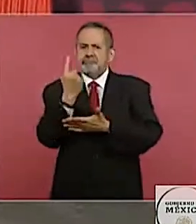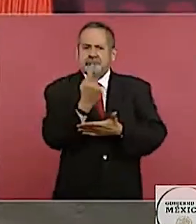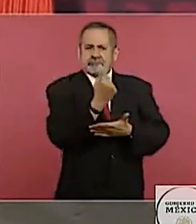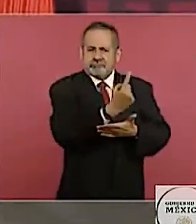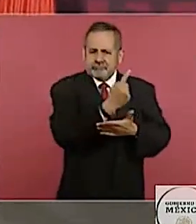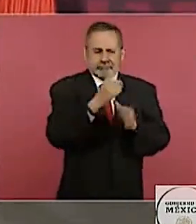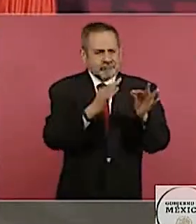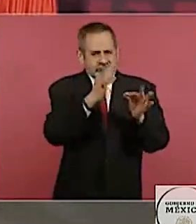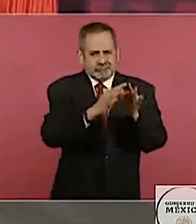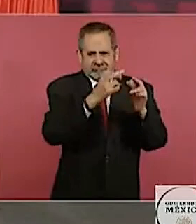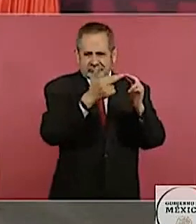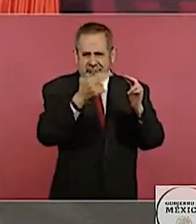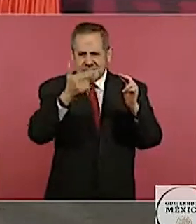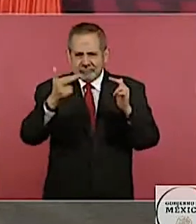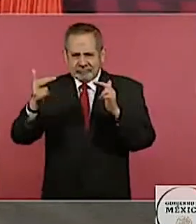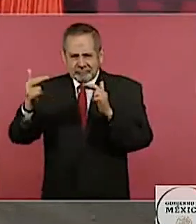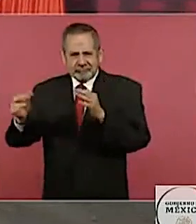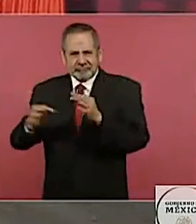han